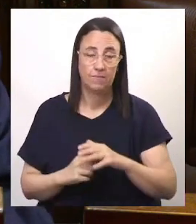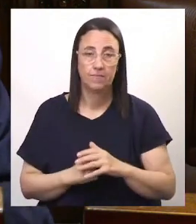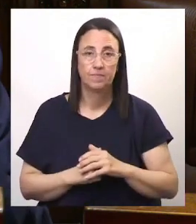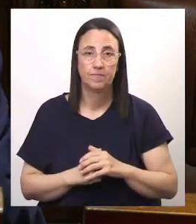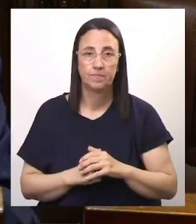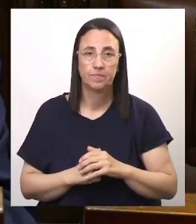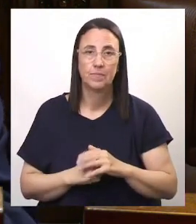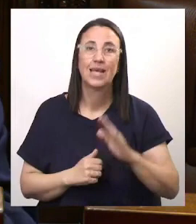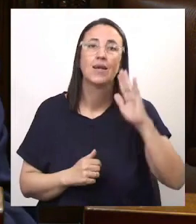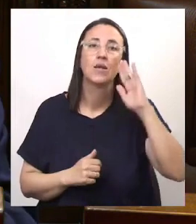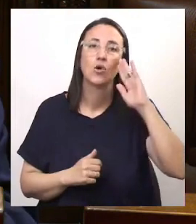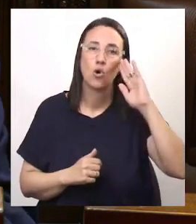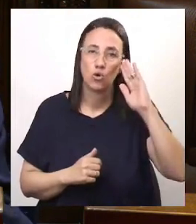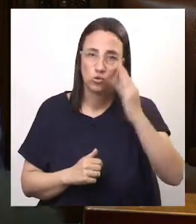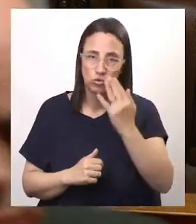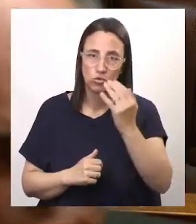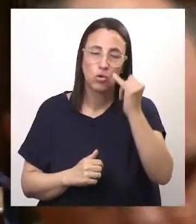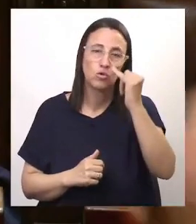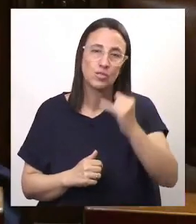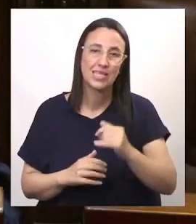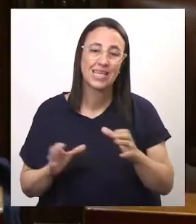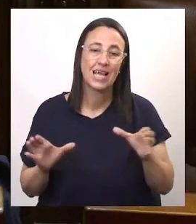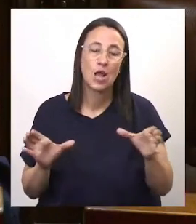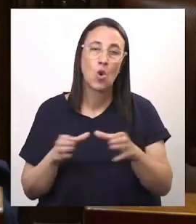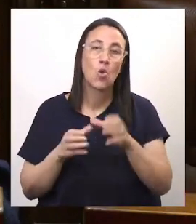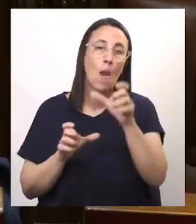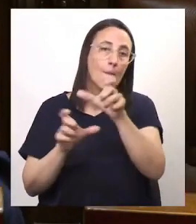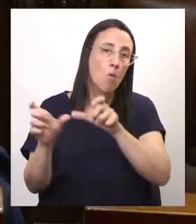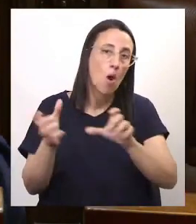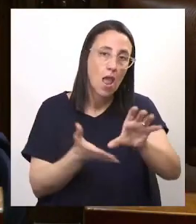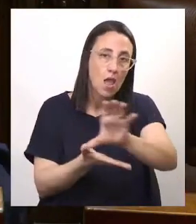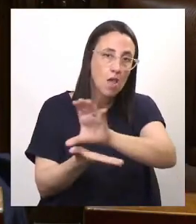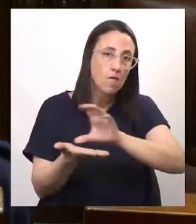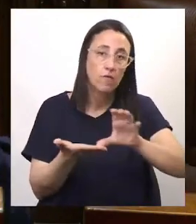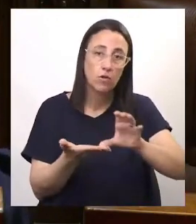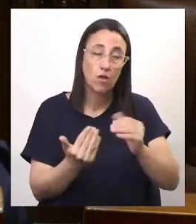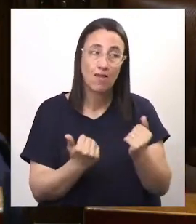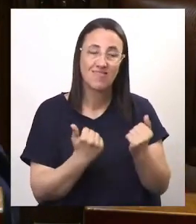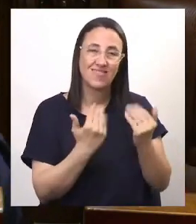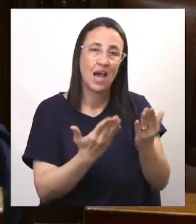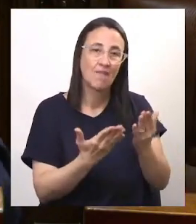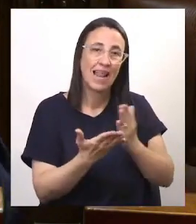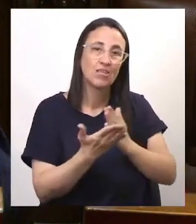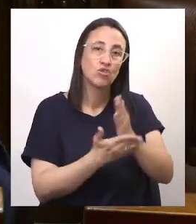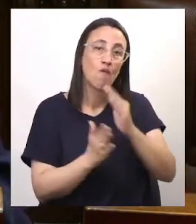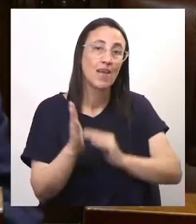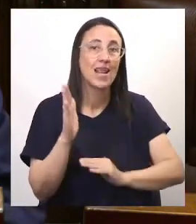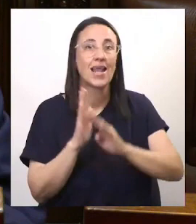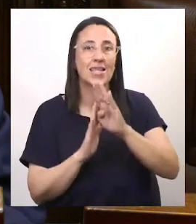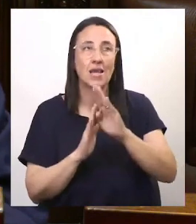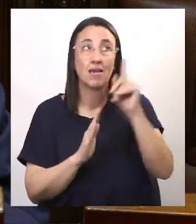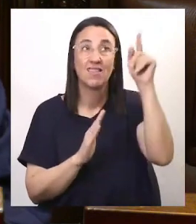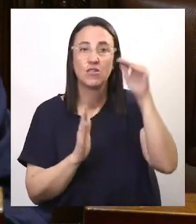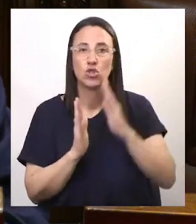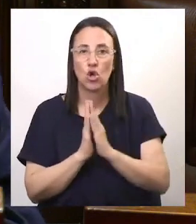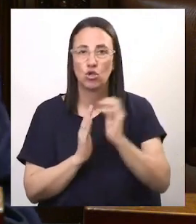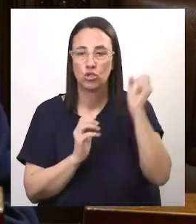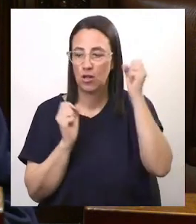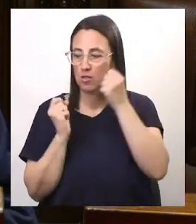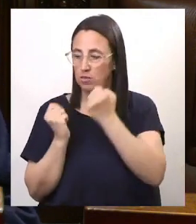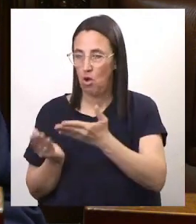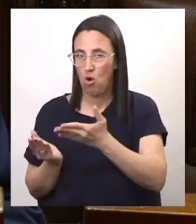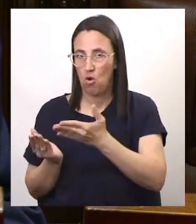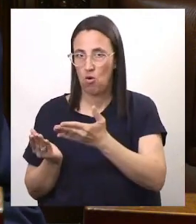que reconoció que el pueblo era depositario de la soberanía que Dios le había entregado,